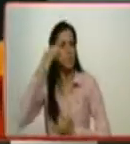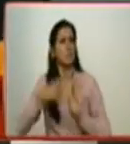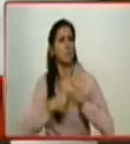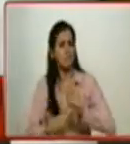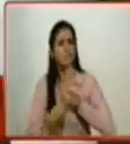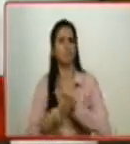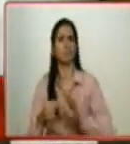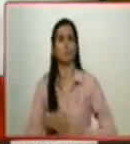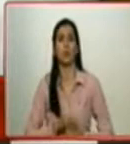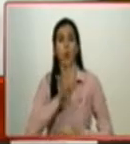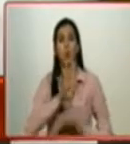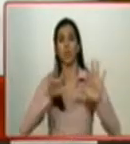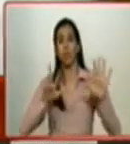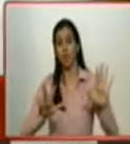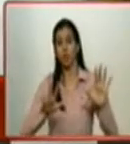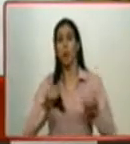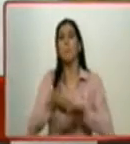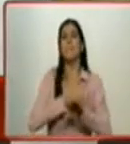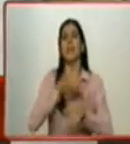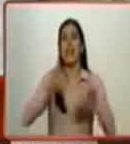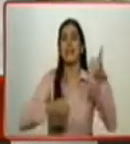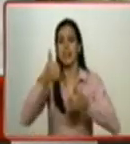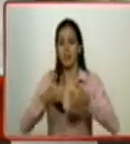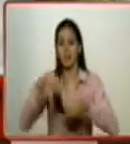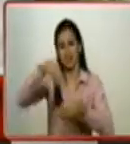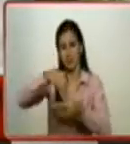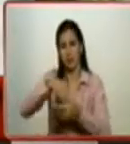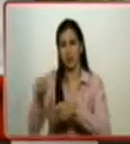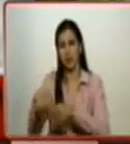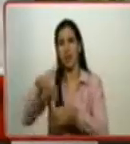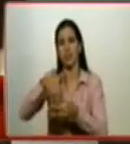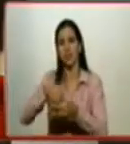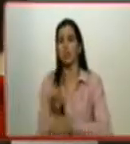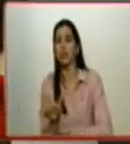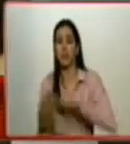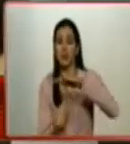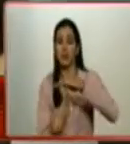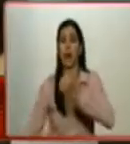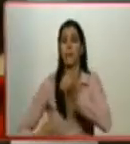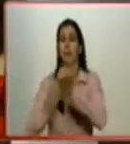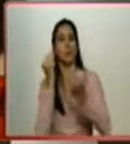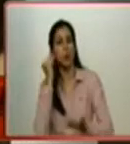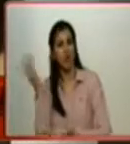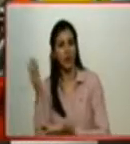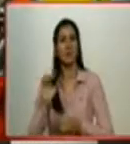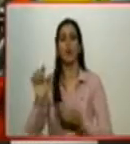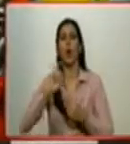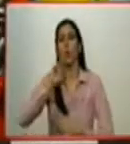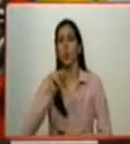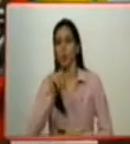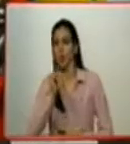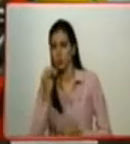nuestra militancia. 48 precandidatos se midieron en las elecciones internas de la Tolda Roja. Las bases favorecieron a Linda Amaro, Julio Chávez,